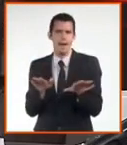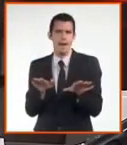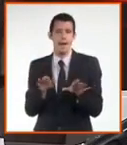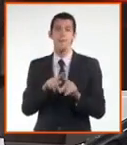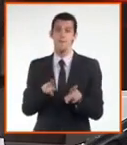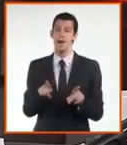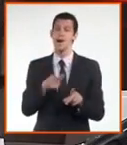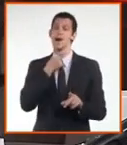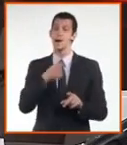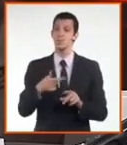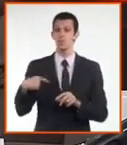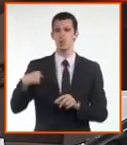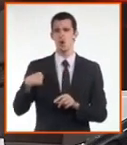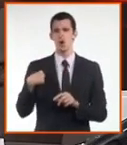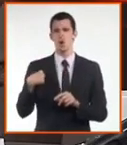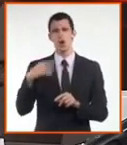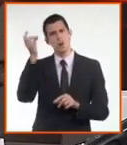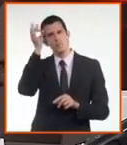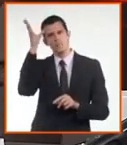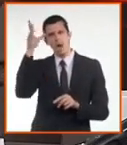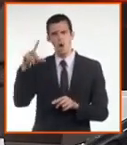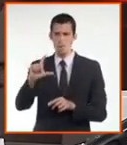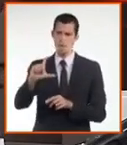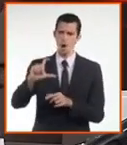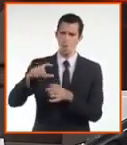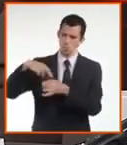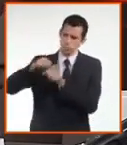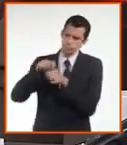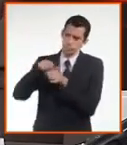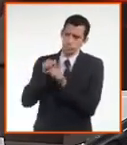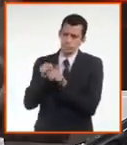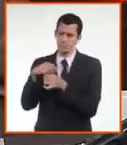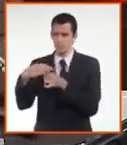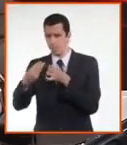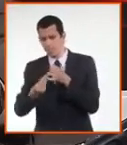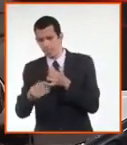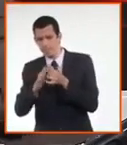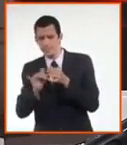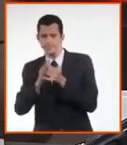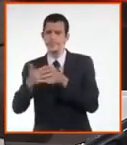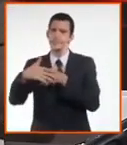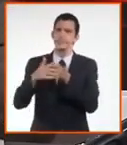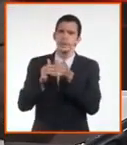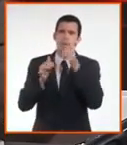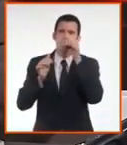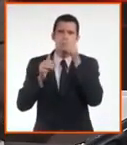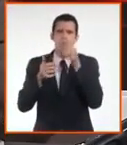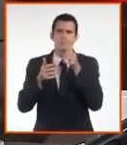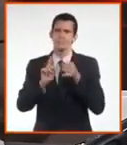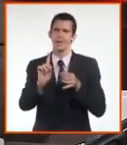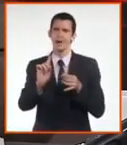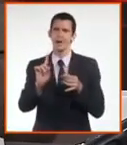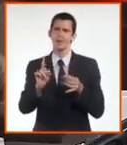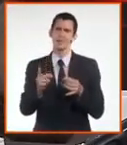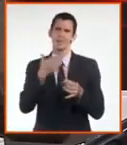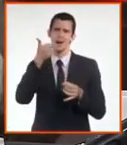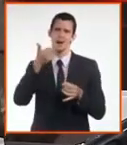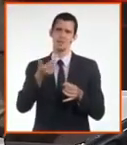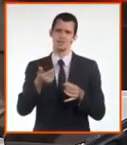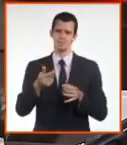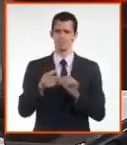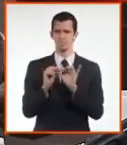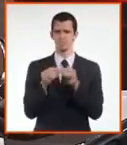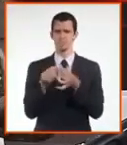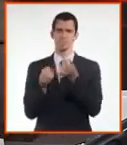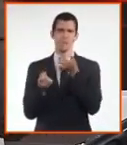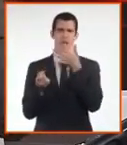muy grande porque yo me refería solamente a un aglutinante un des integrante pero también en el proceso